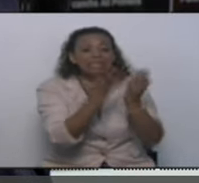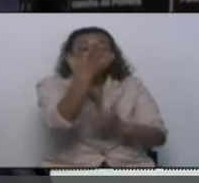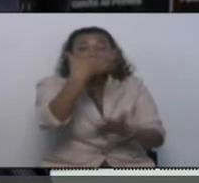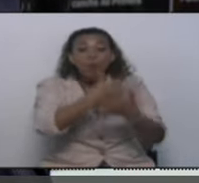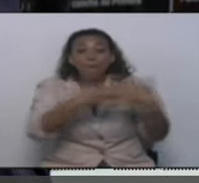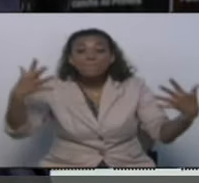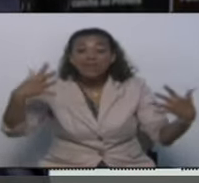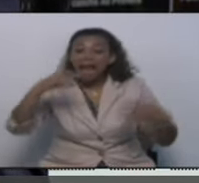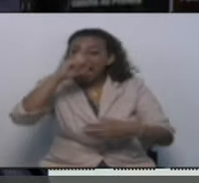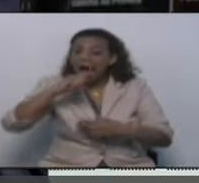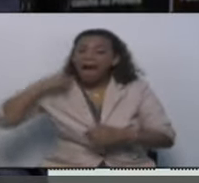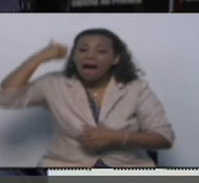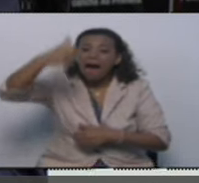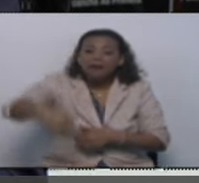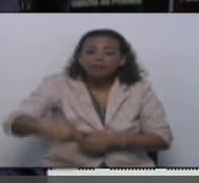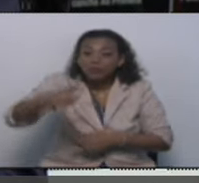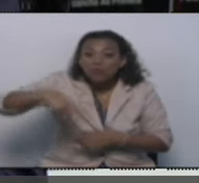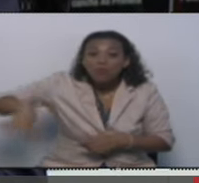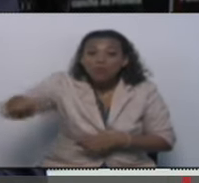años de historia de Damasco.